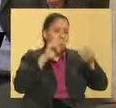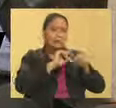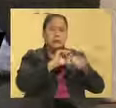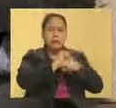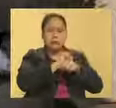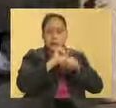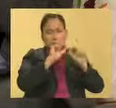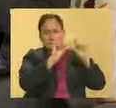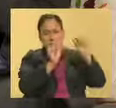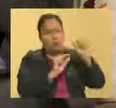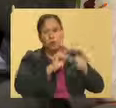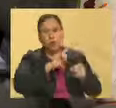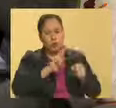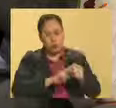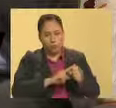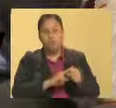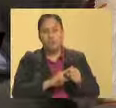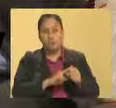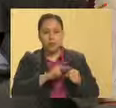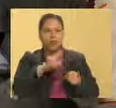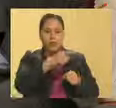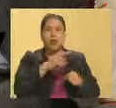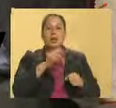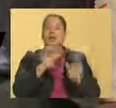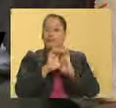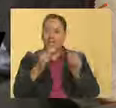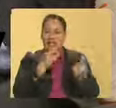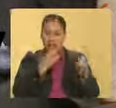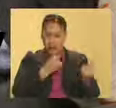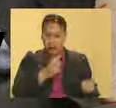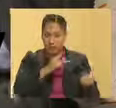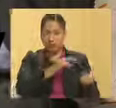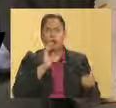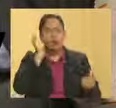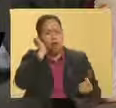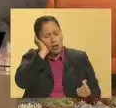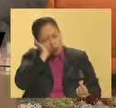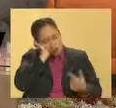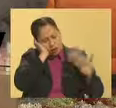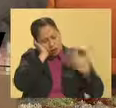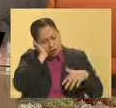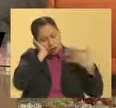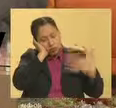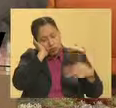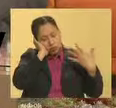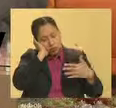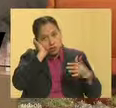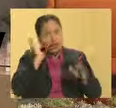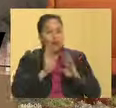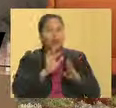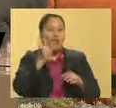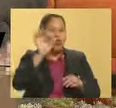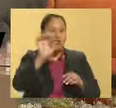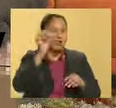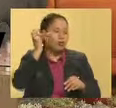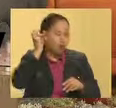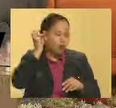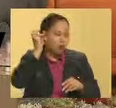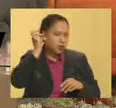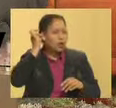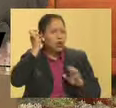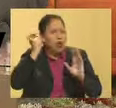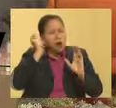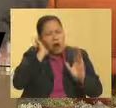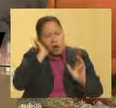problema. En los niños, por ejemplo, generalmente les duele cuando les jalas la orejita, por ejemplo, uh-huh, o a